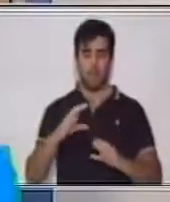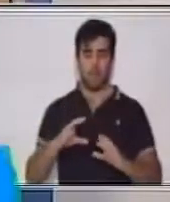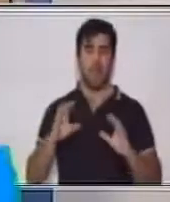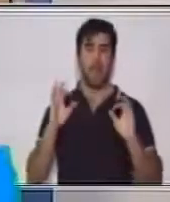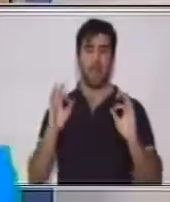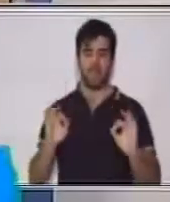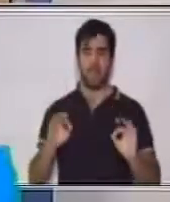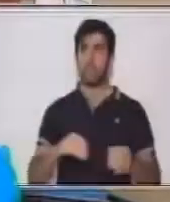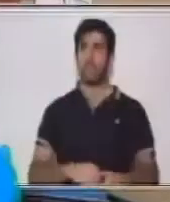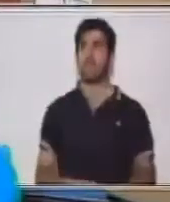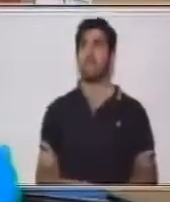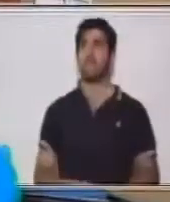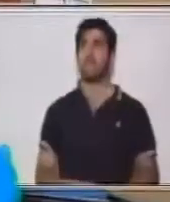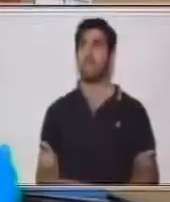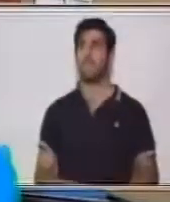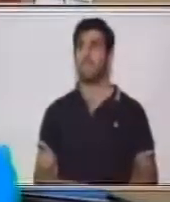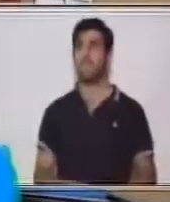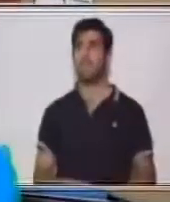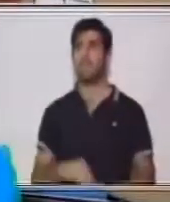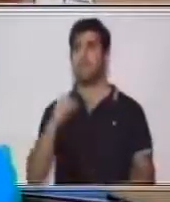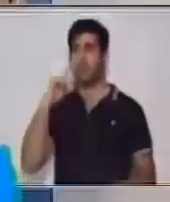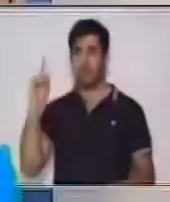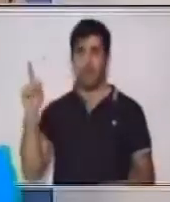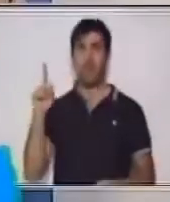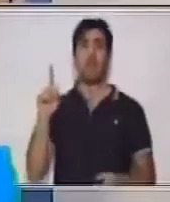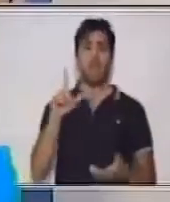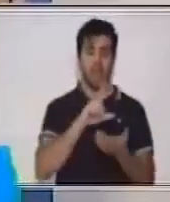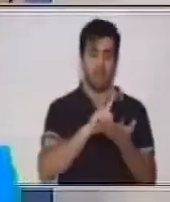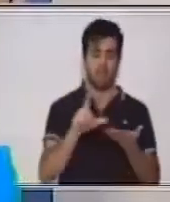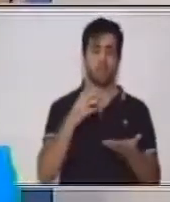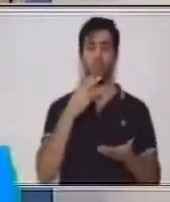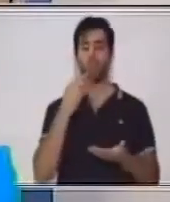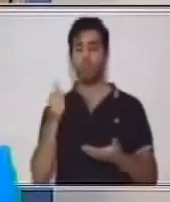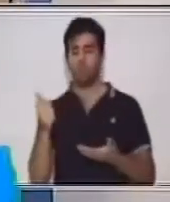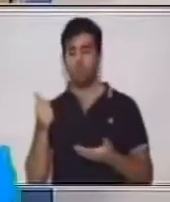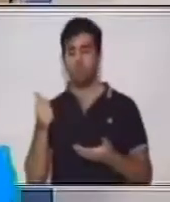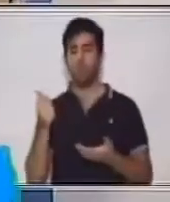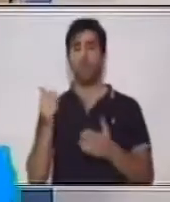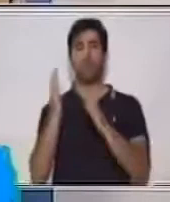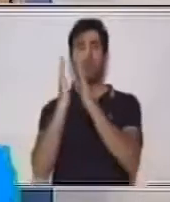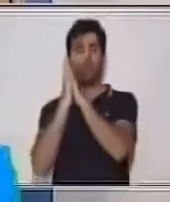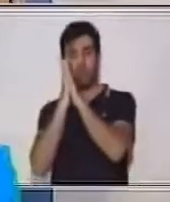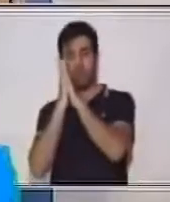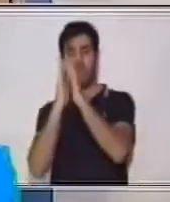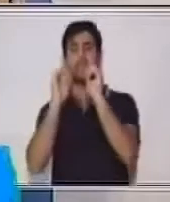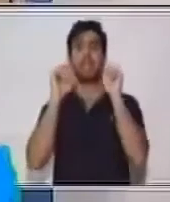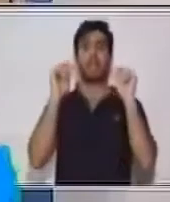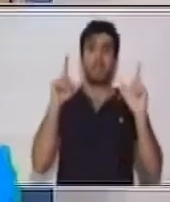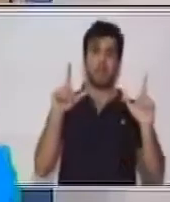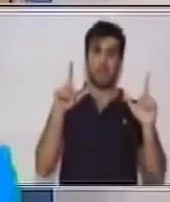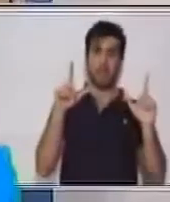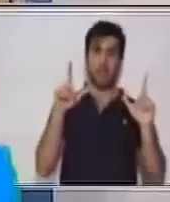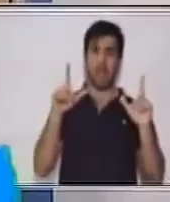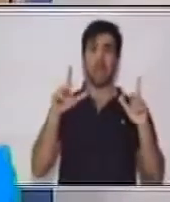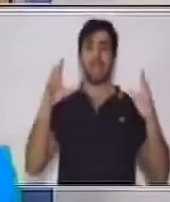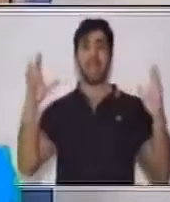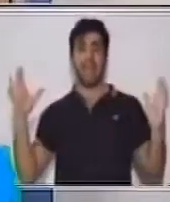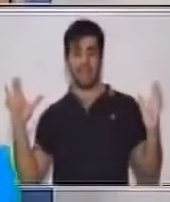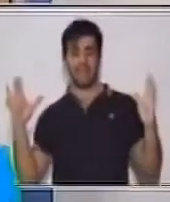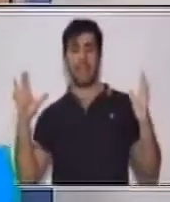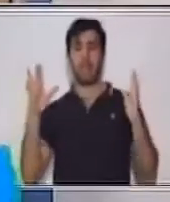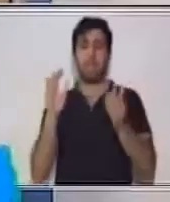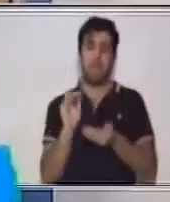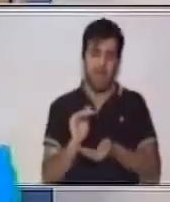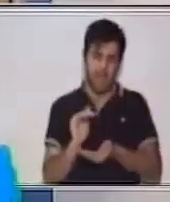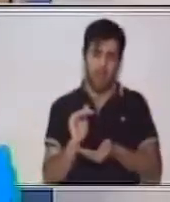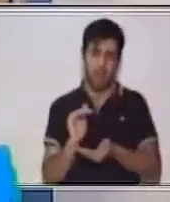de los antónimos. Limpio, sucio, dormir, despertar, grande,